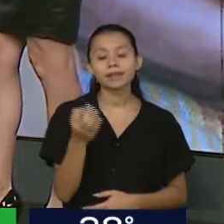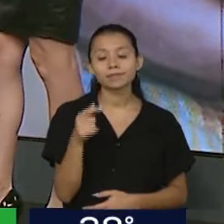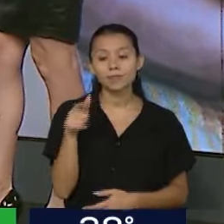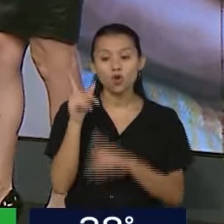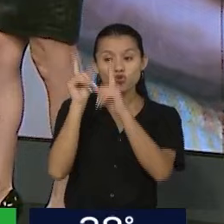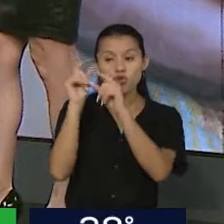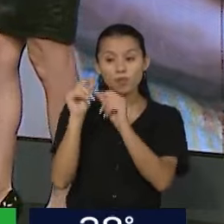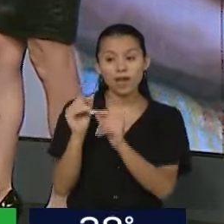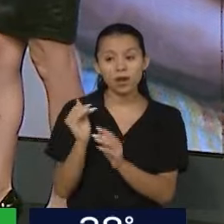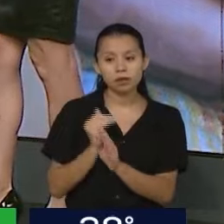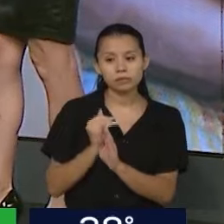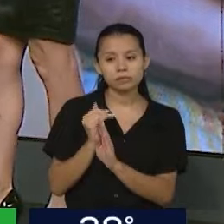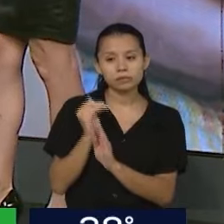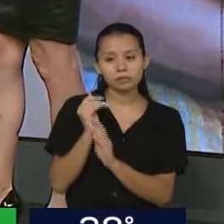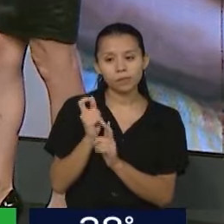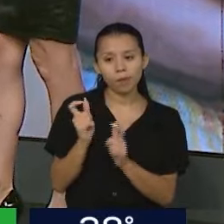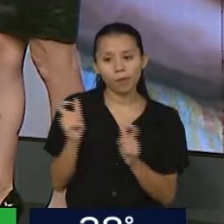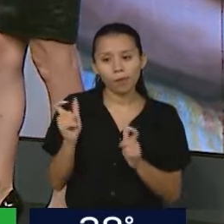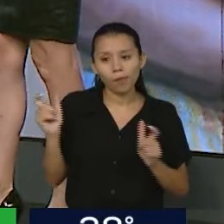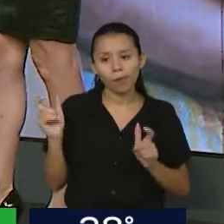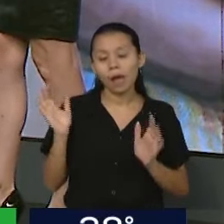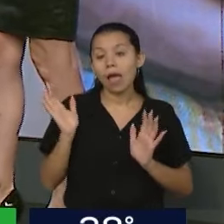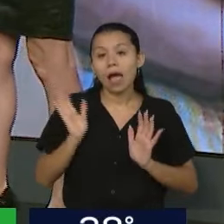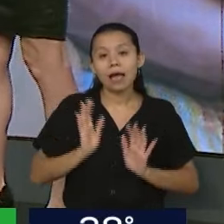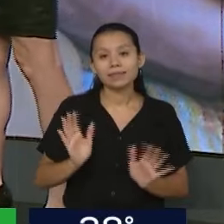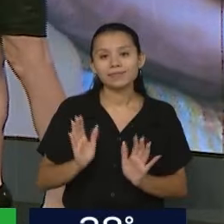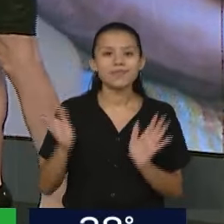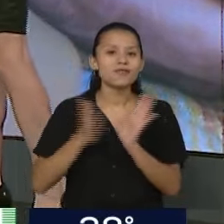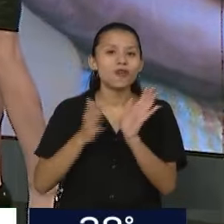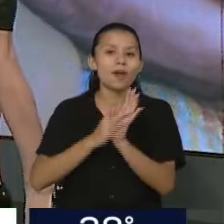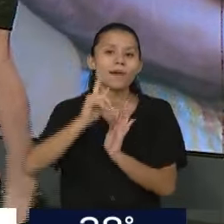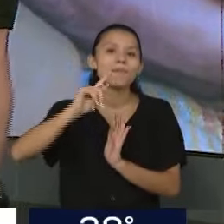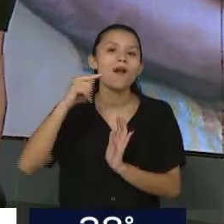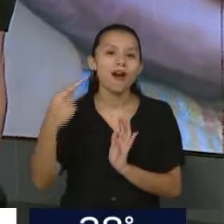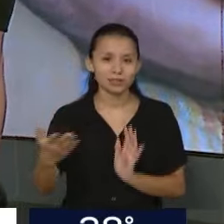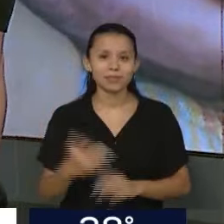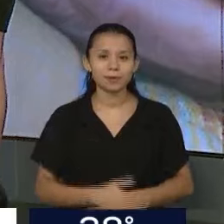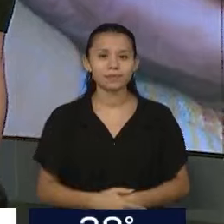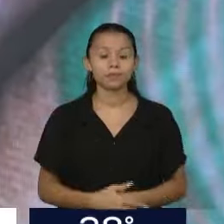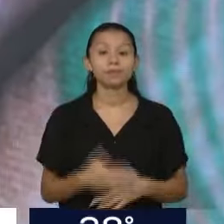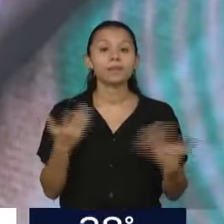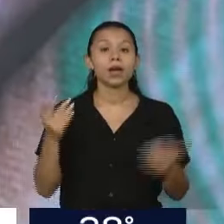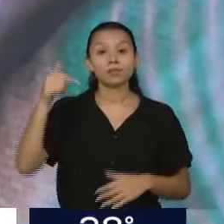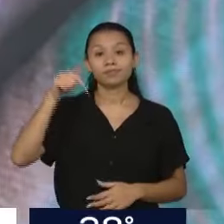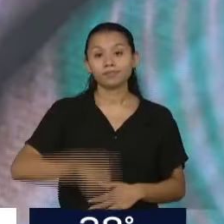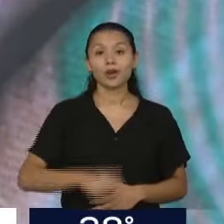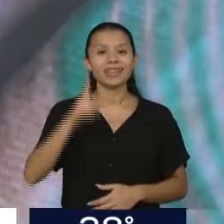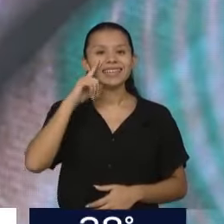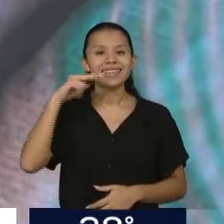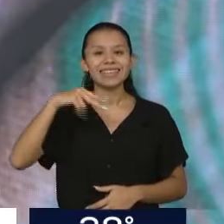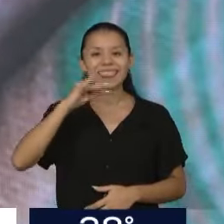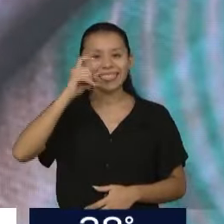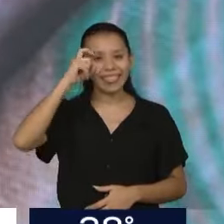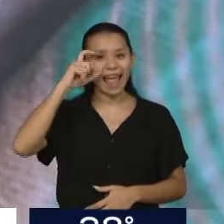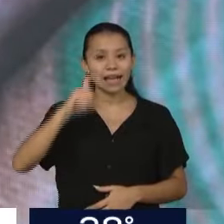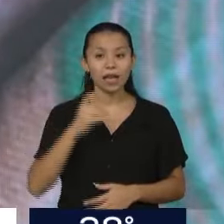lamentablemente crezcan y se profundicen en el próximo informe. Mientras tanto, les vamos a mostrar lo que comunicó en el día de la fecha el INDEC,